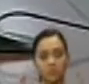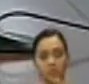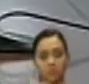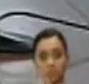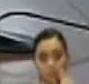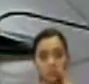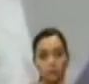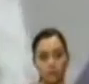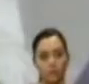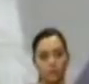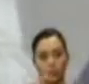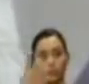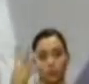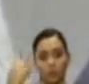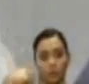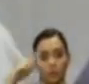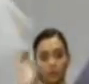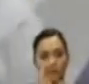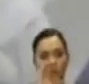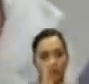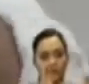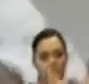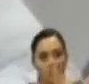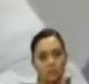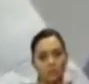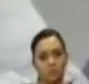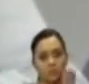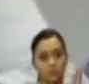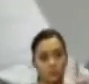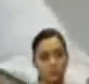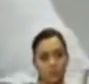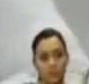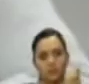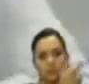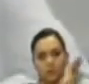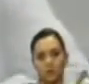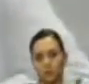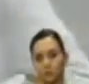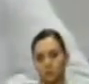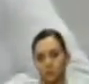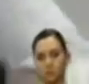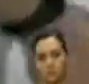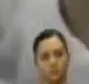le da 4 millones de certificados y con eso se paga al SRI.